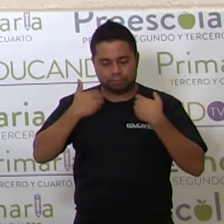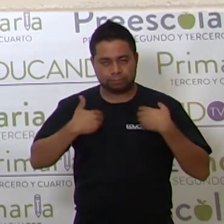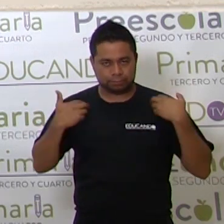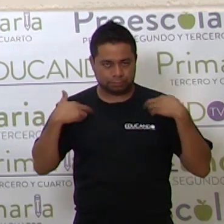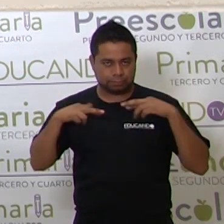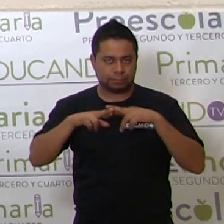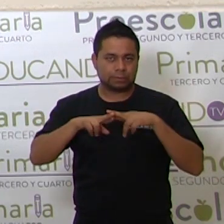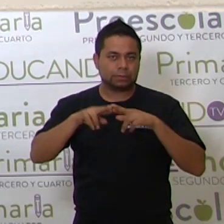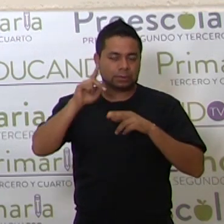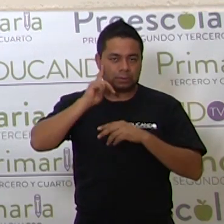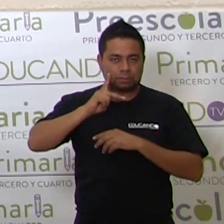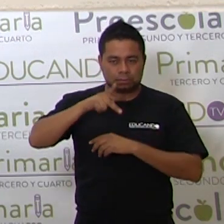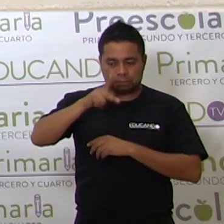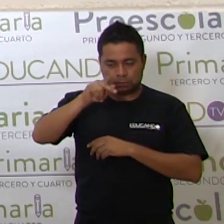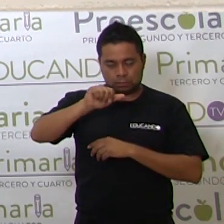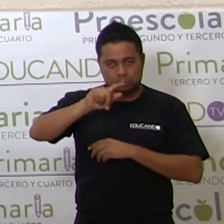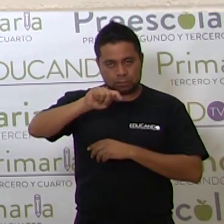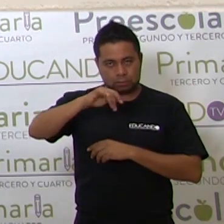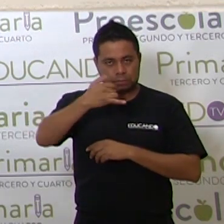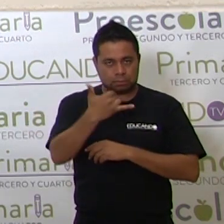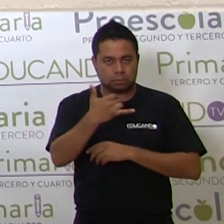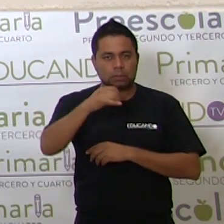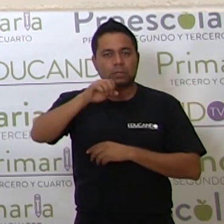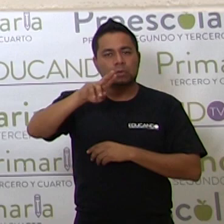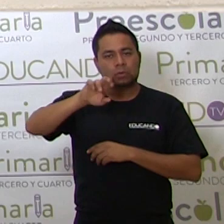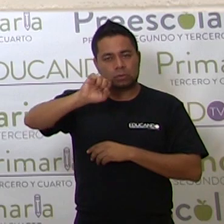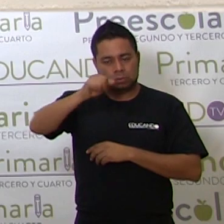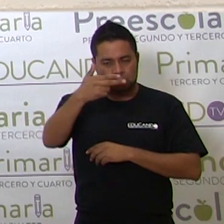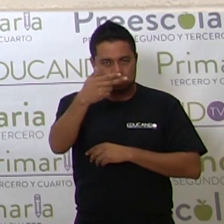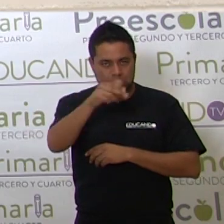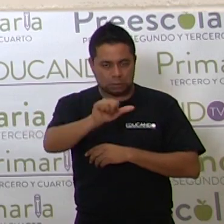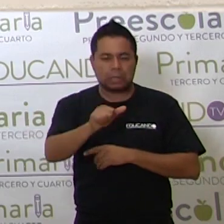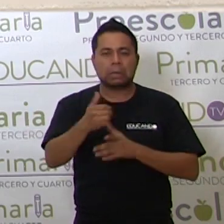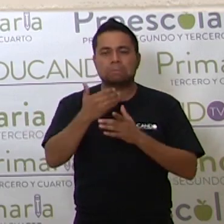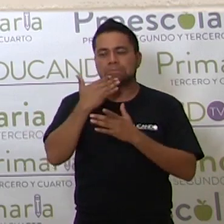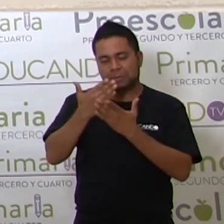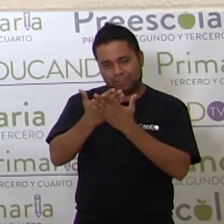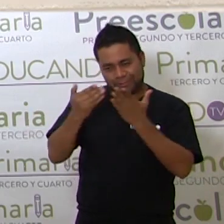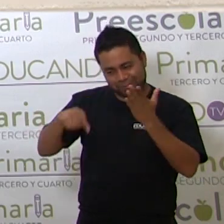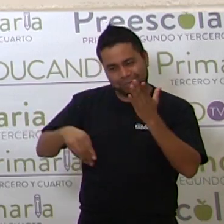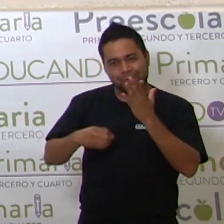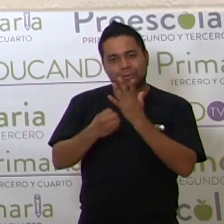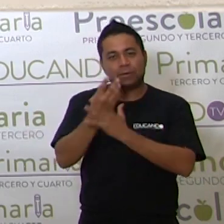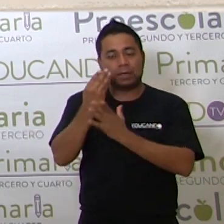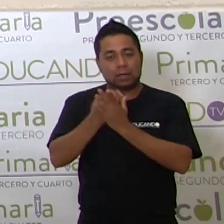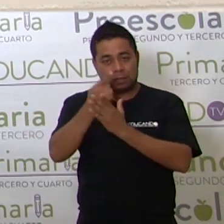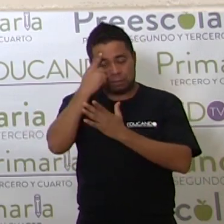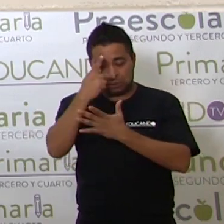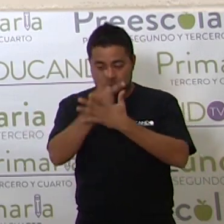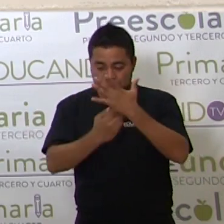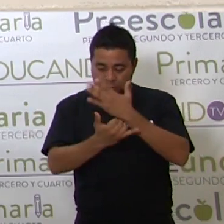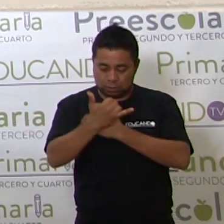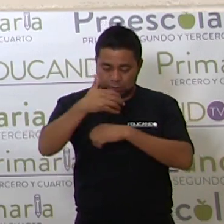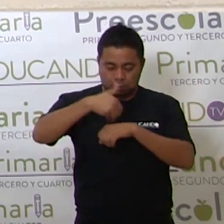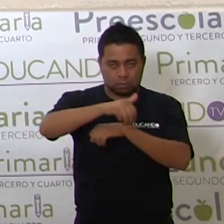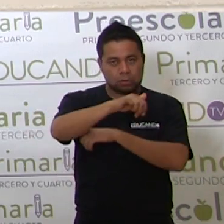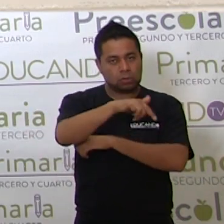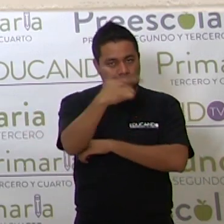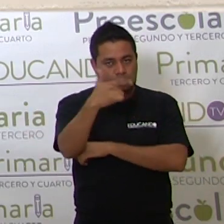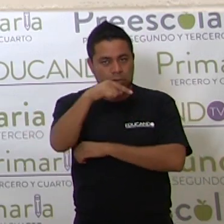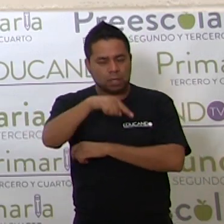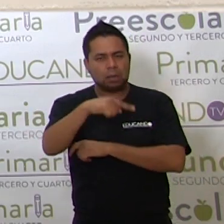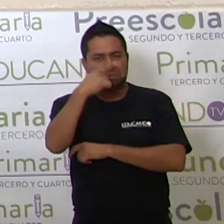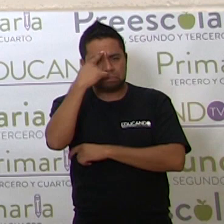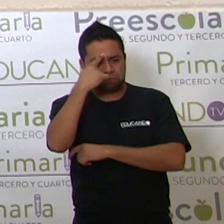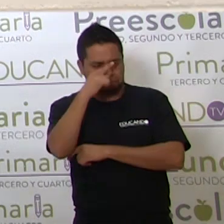katyusha toledo y nuevamente te doy la bienvenida a una nueva sesión ahora con el proyecto número 12 donde vamos a